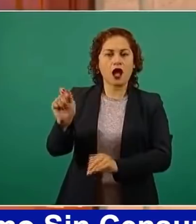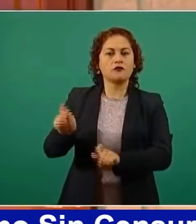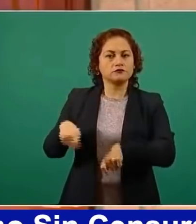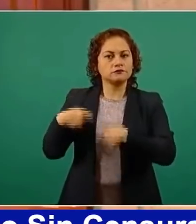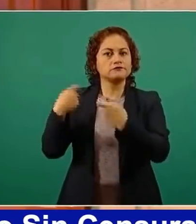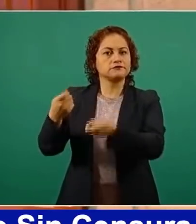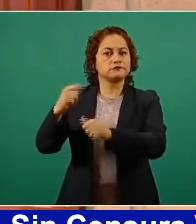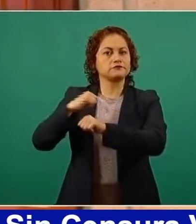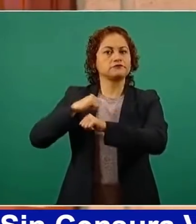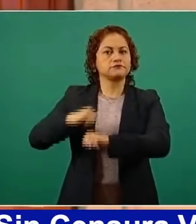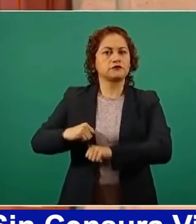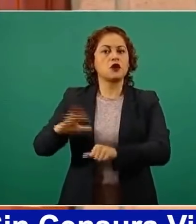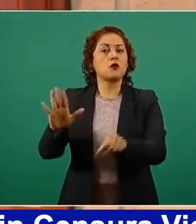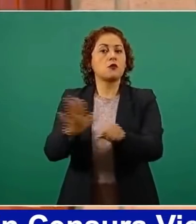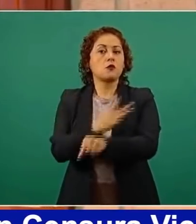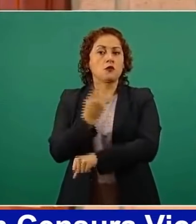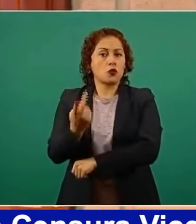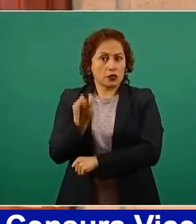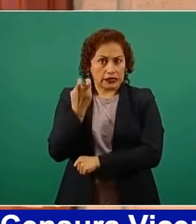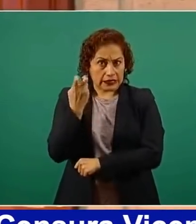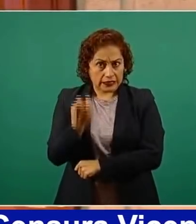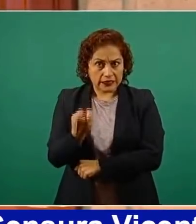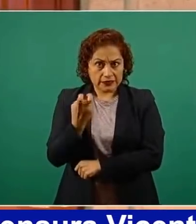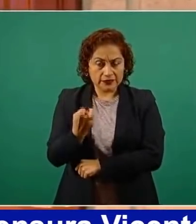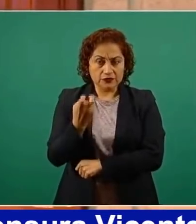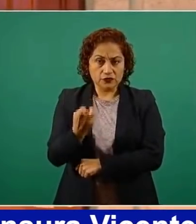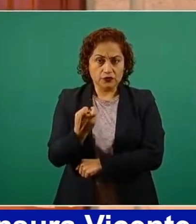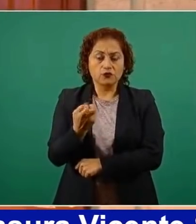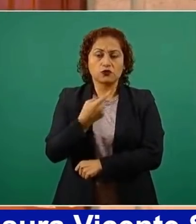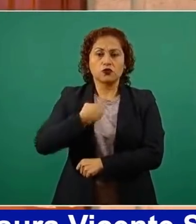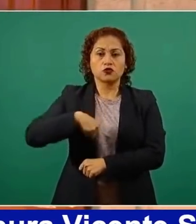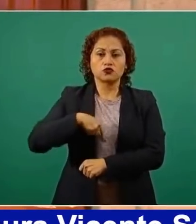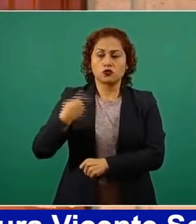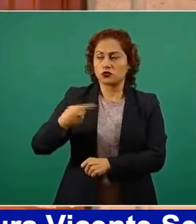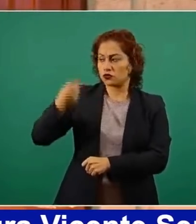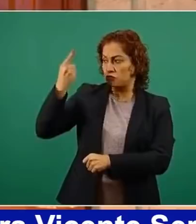esos los principios porque tanto hemos luchado.